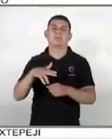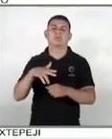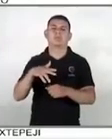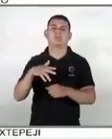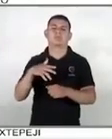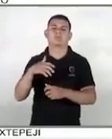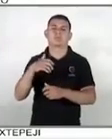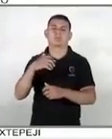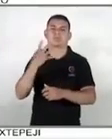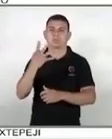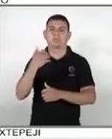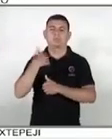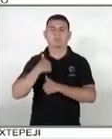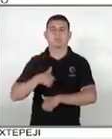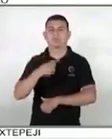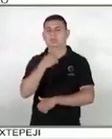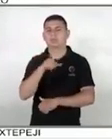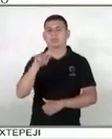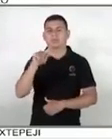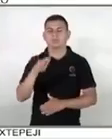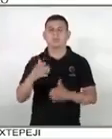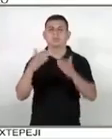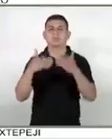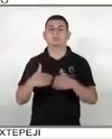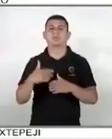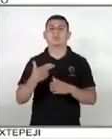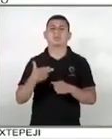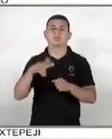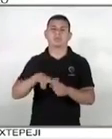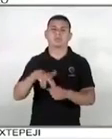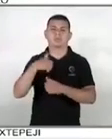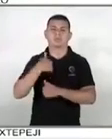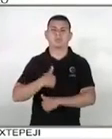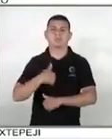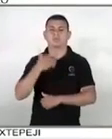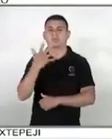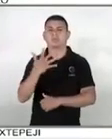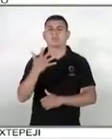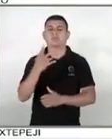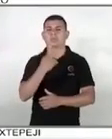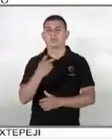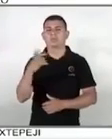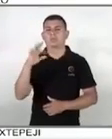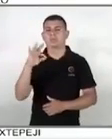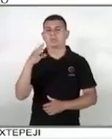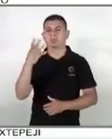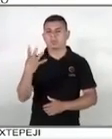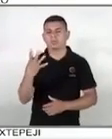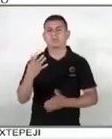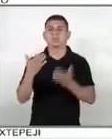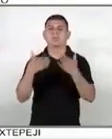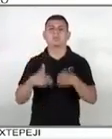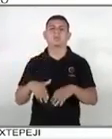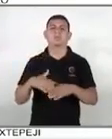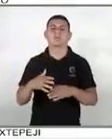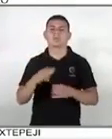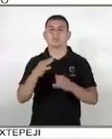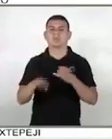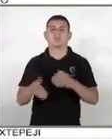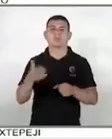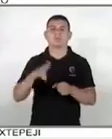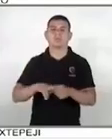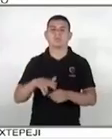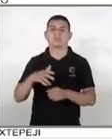sanitaria número 4, 170, en la jurisdicción sanitaria número 5, 244, y en la